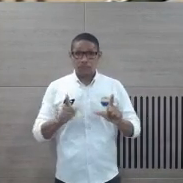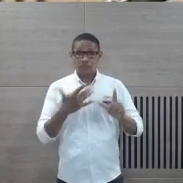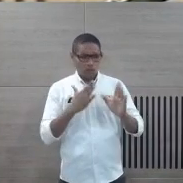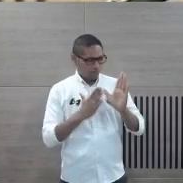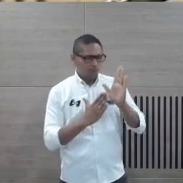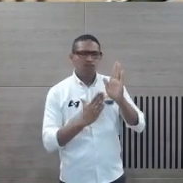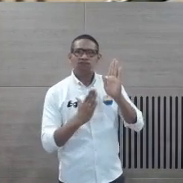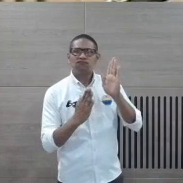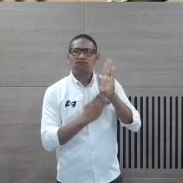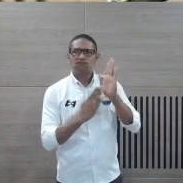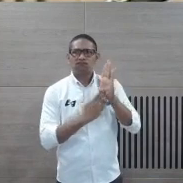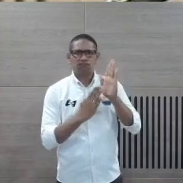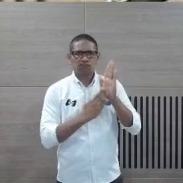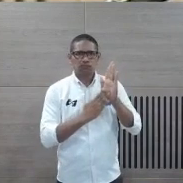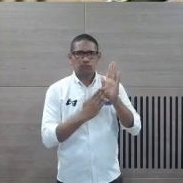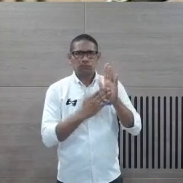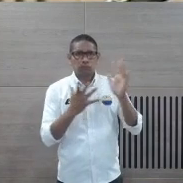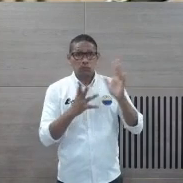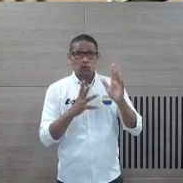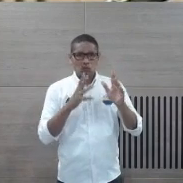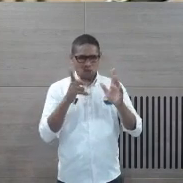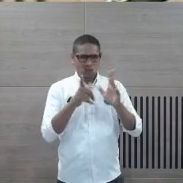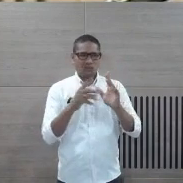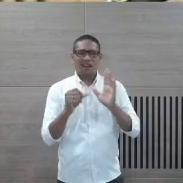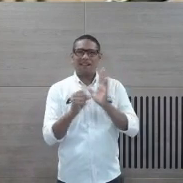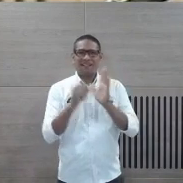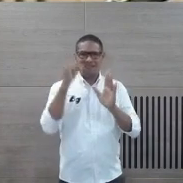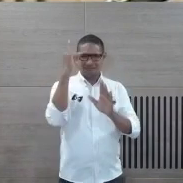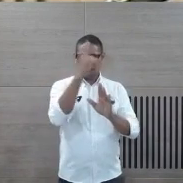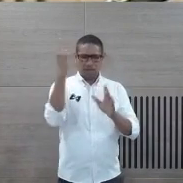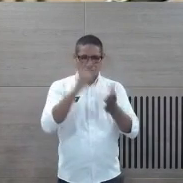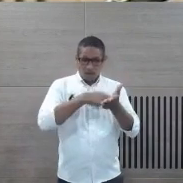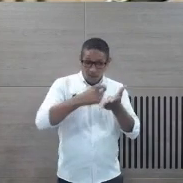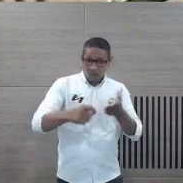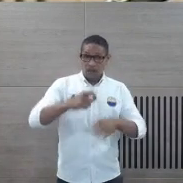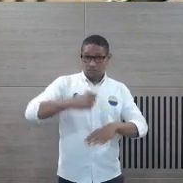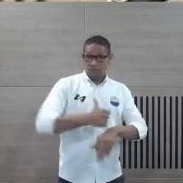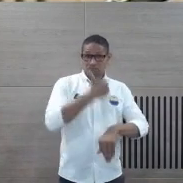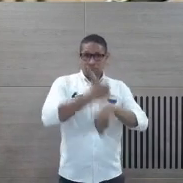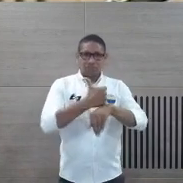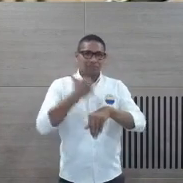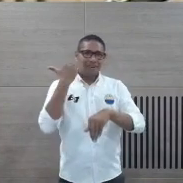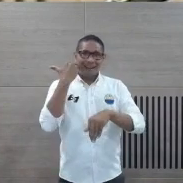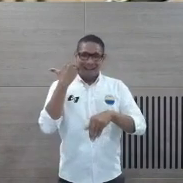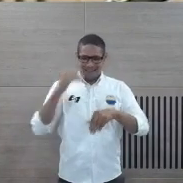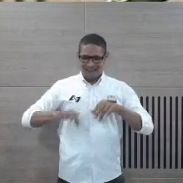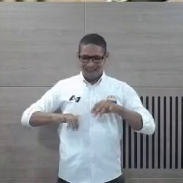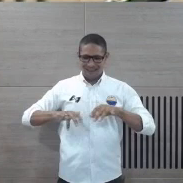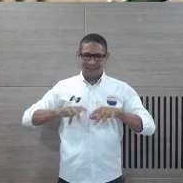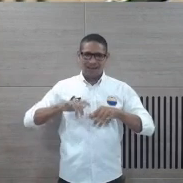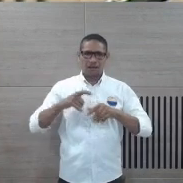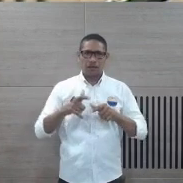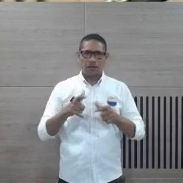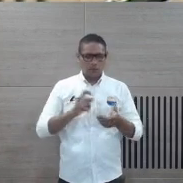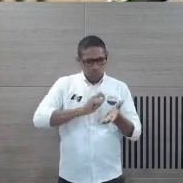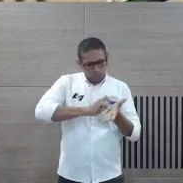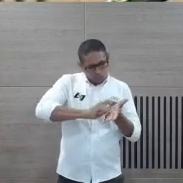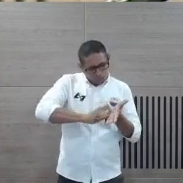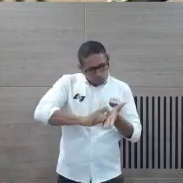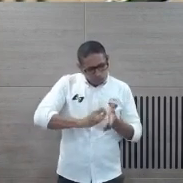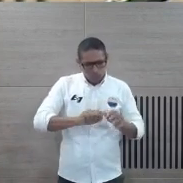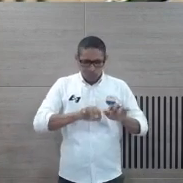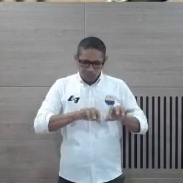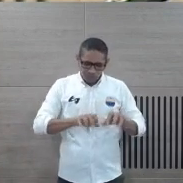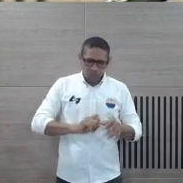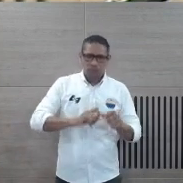acta general que firman el señor rector y la secretaria general, quedando registrados oficialmente dentro de un consecutivo.